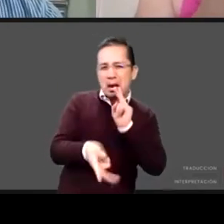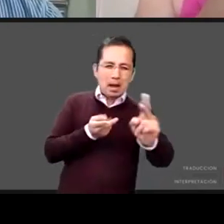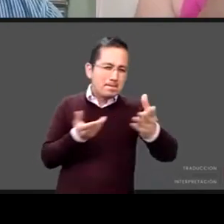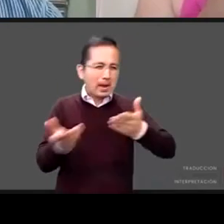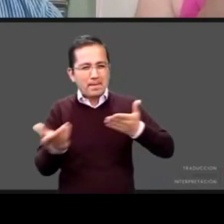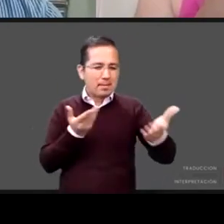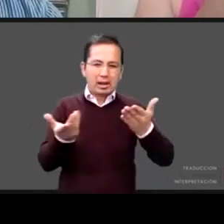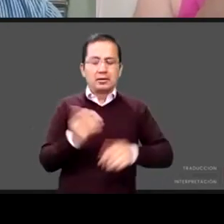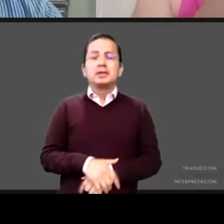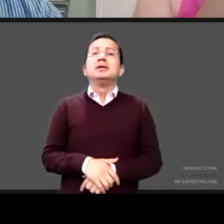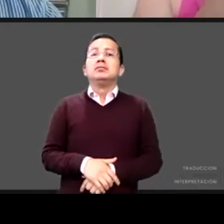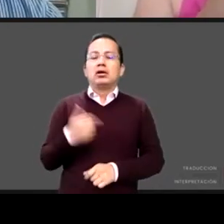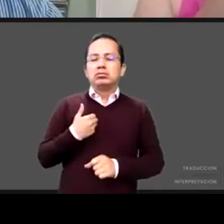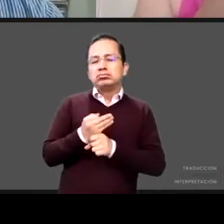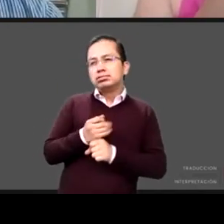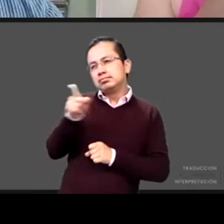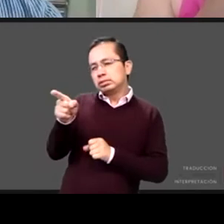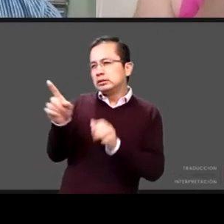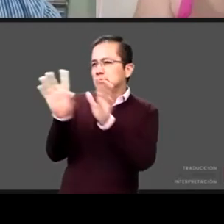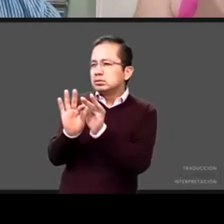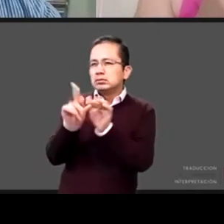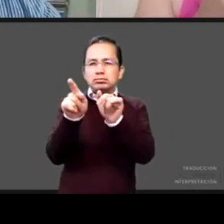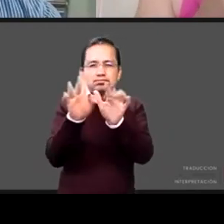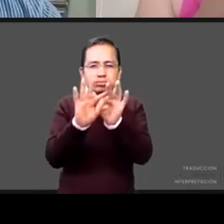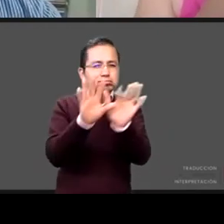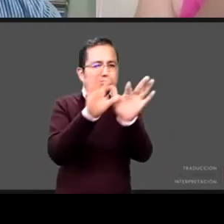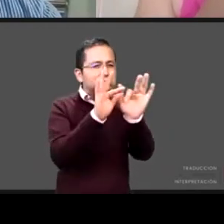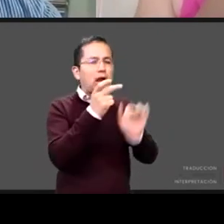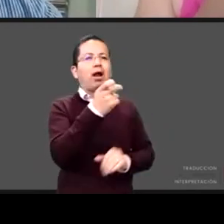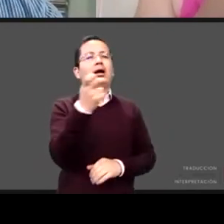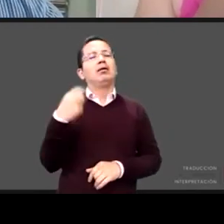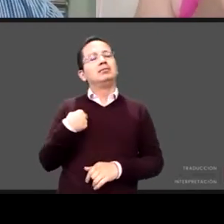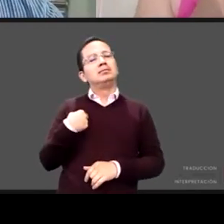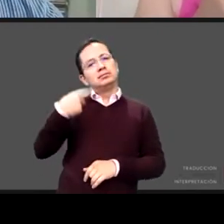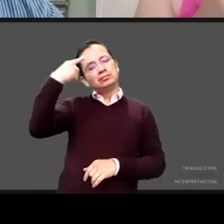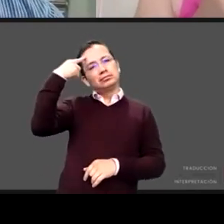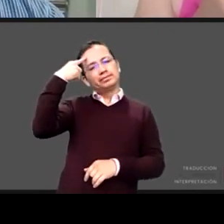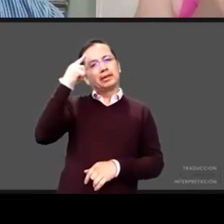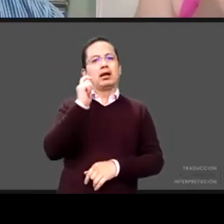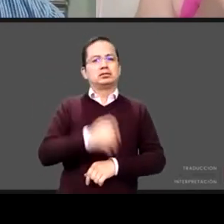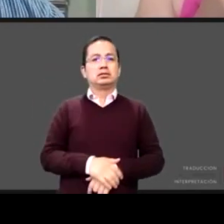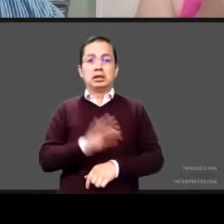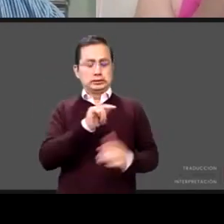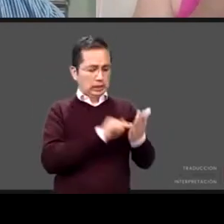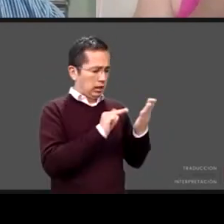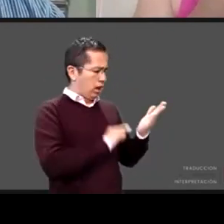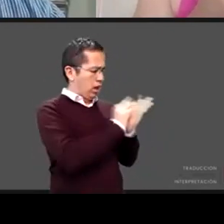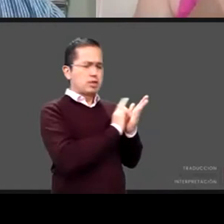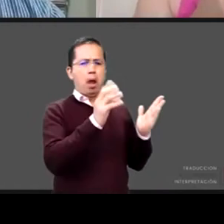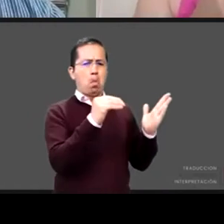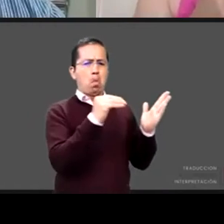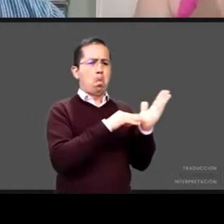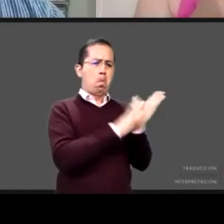escuchaba, pensaba yo si es suficiente que la ley prohíba el castigo corporal o si